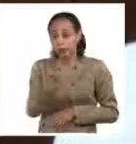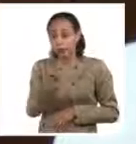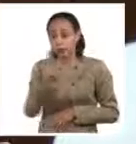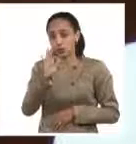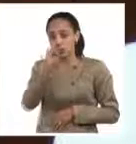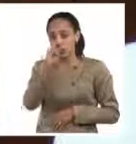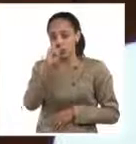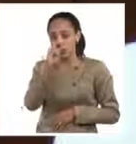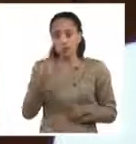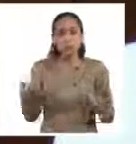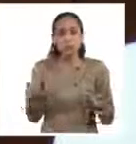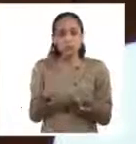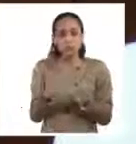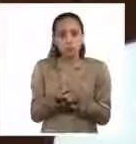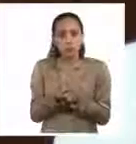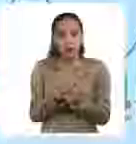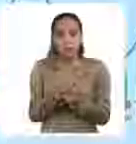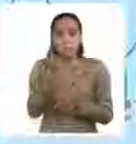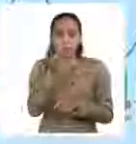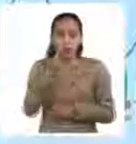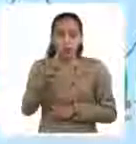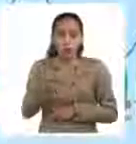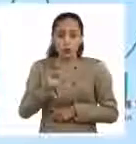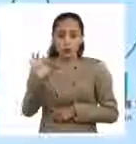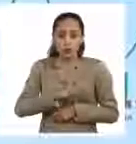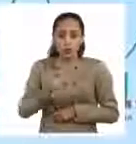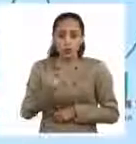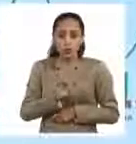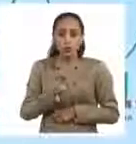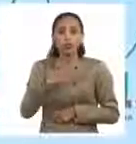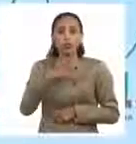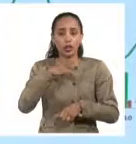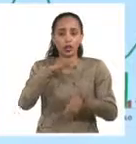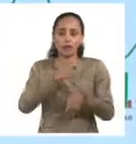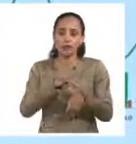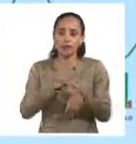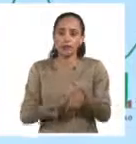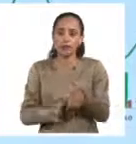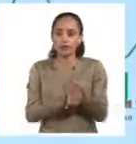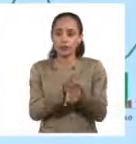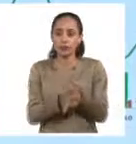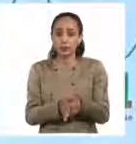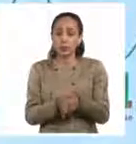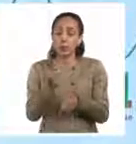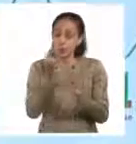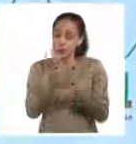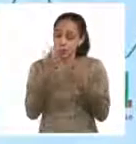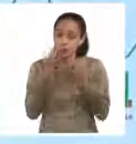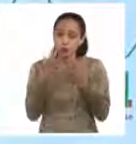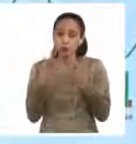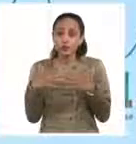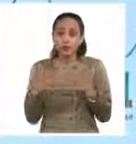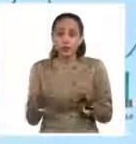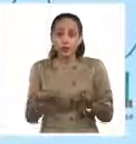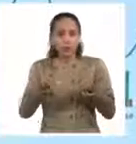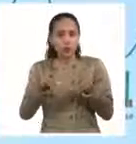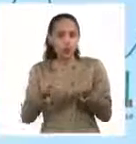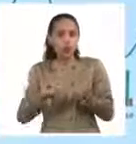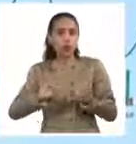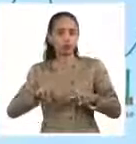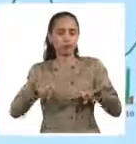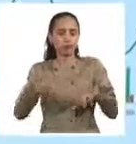años, se redujo el riesgo en más de un 90% de contraer la enfermedad y, lo que es aún más importante, evitó nuevos